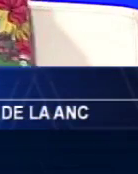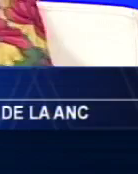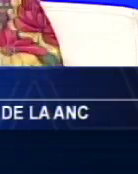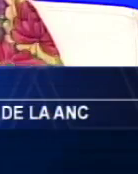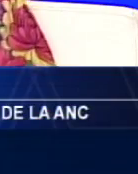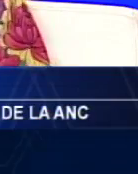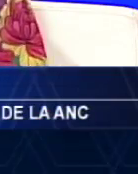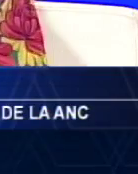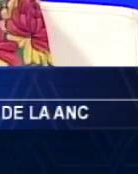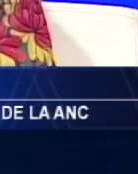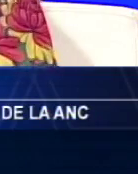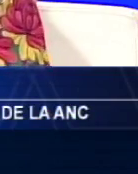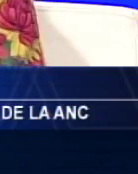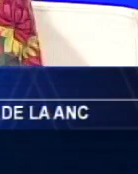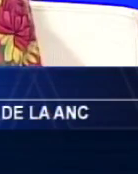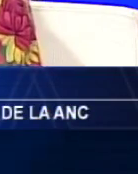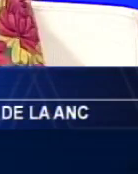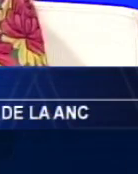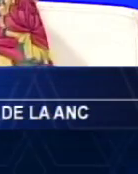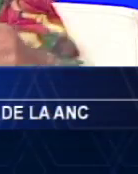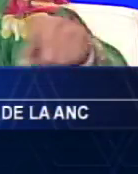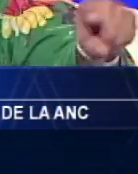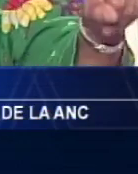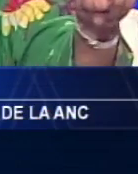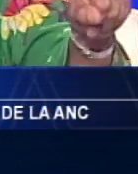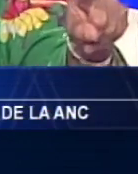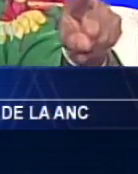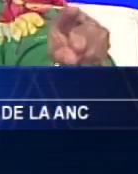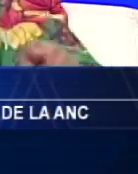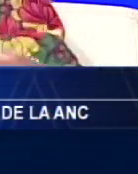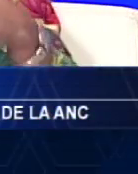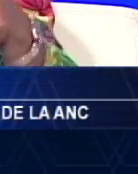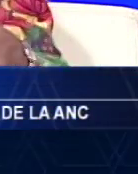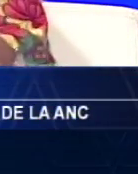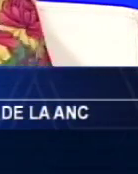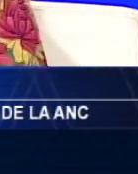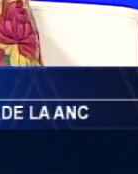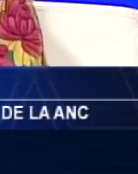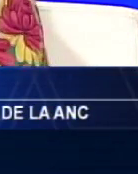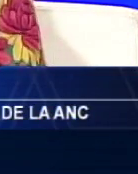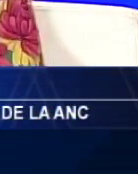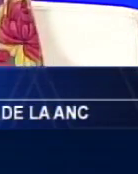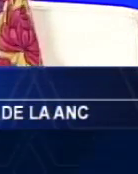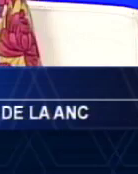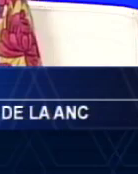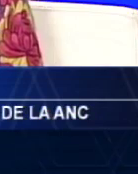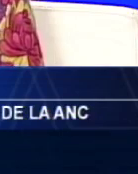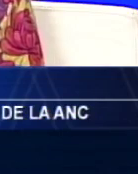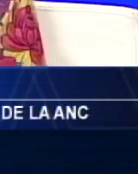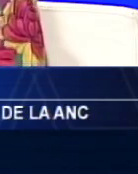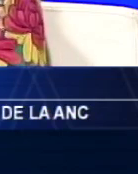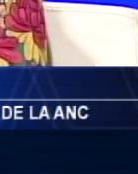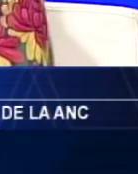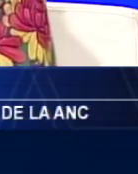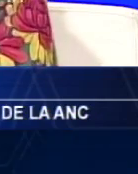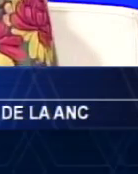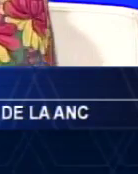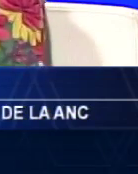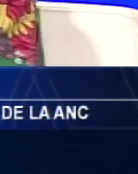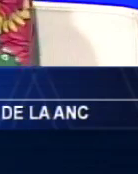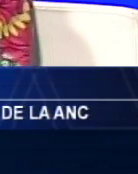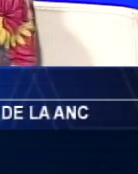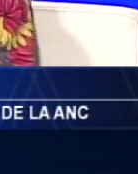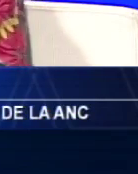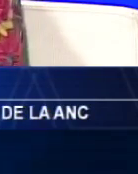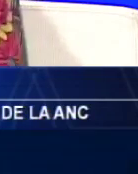tiene plenos efectos y plena validez, pero que no ha sido reconocido por algunos actores de la oposición venezolana. Eso lo que